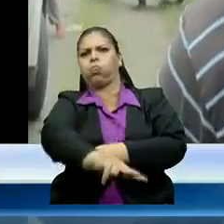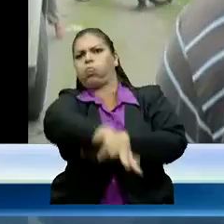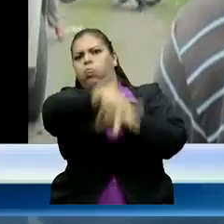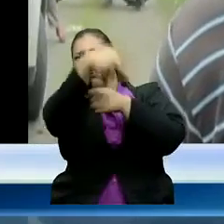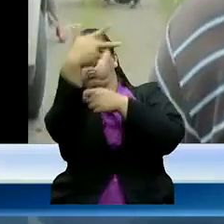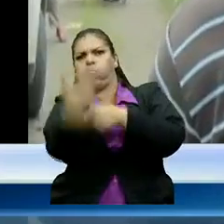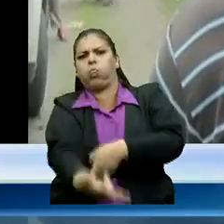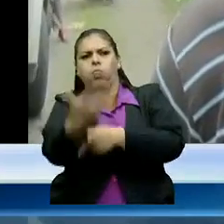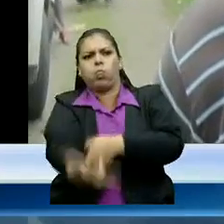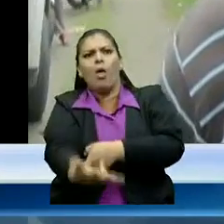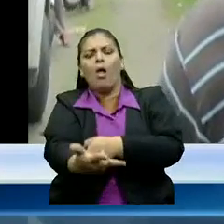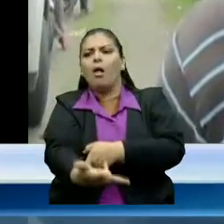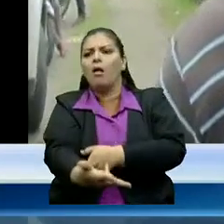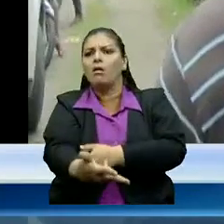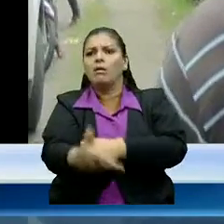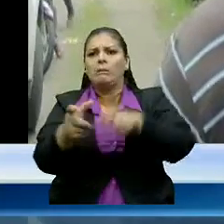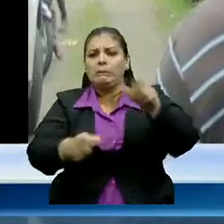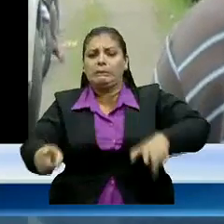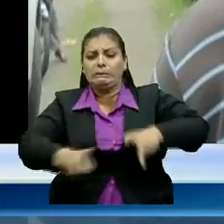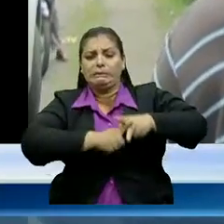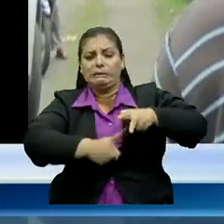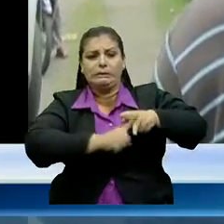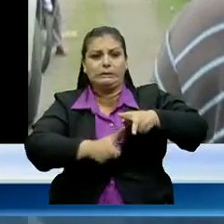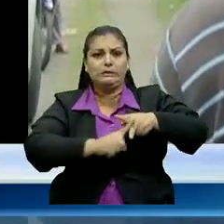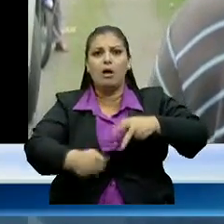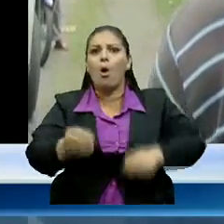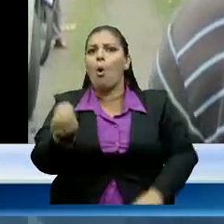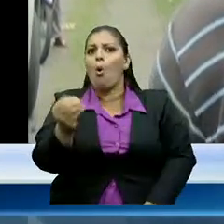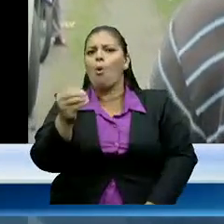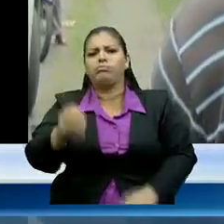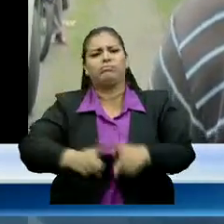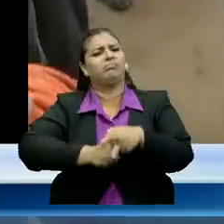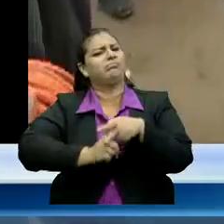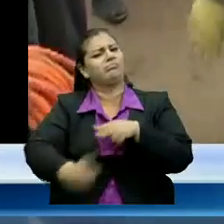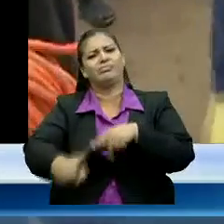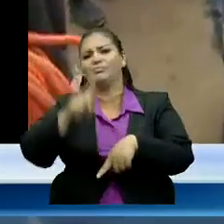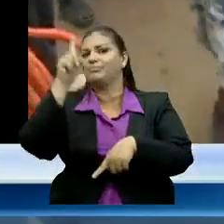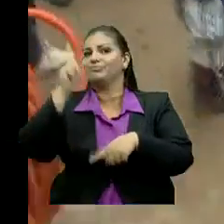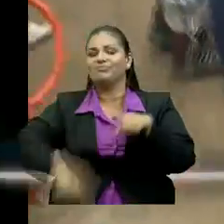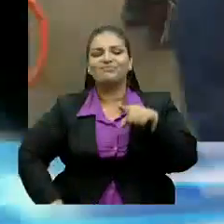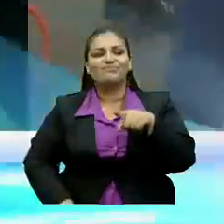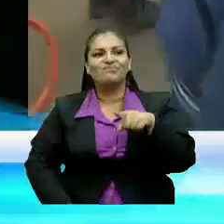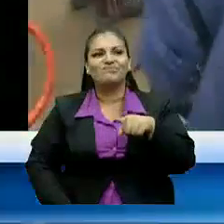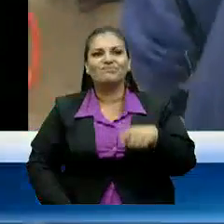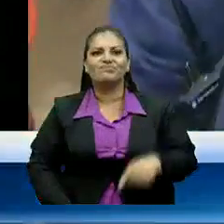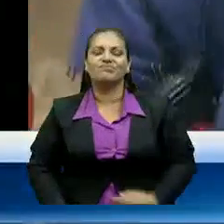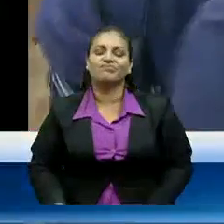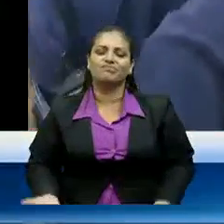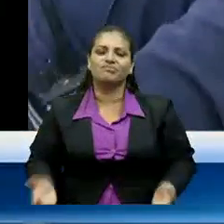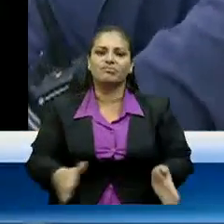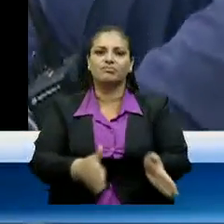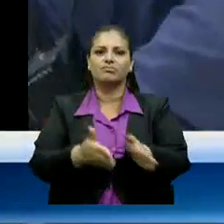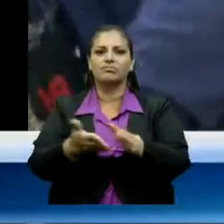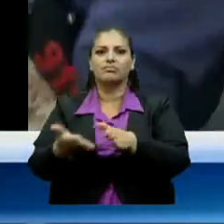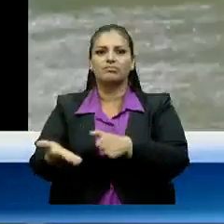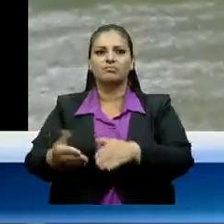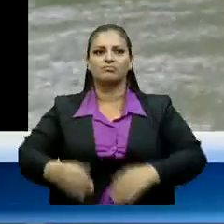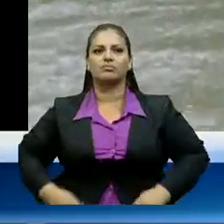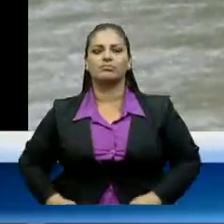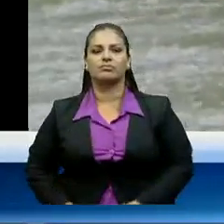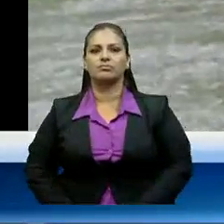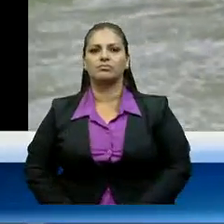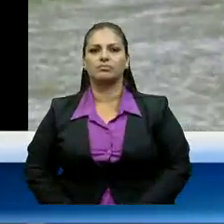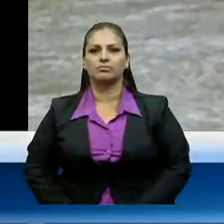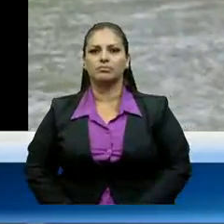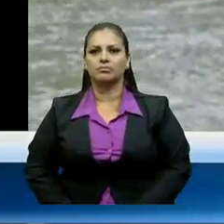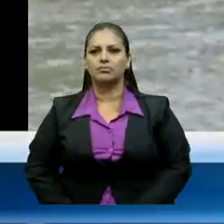arrastrado hacia varios kilómetros hacia abajo. El hallazgo fue realizado por allegados del menor, quienes